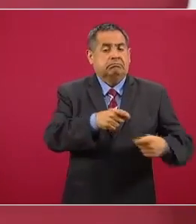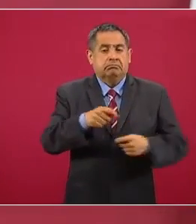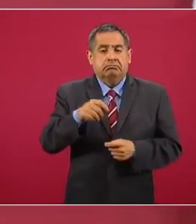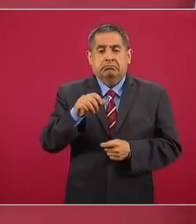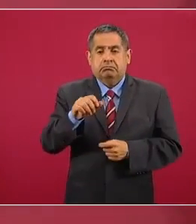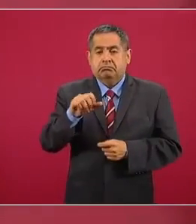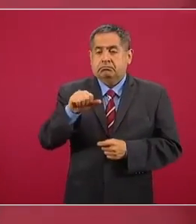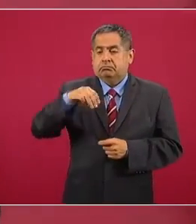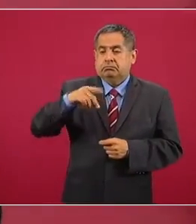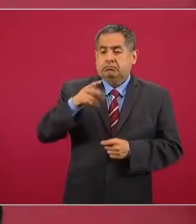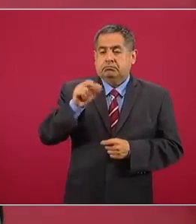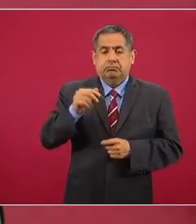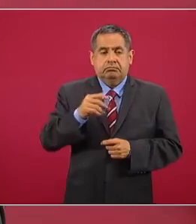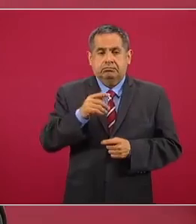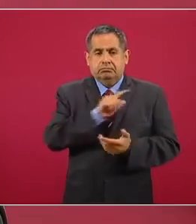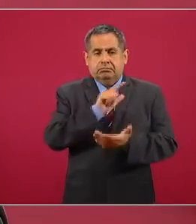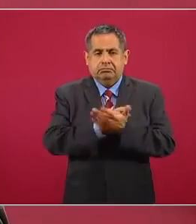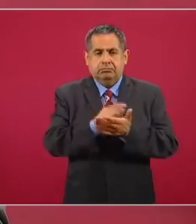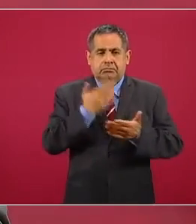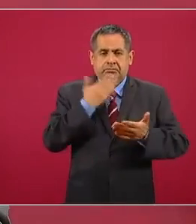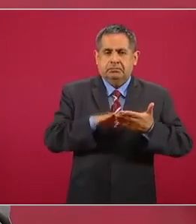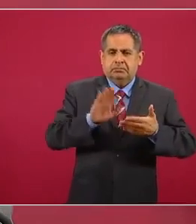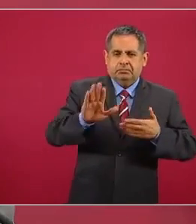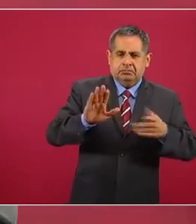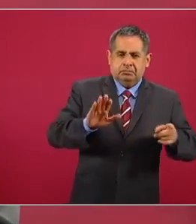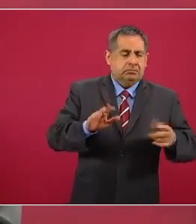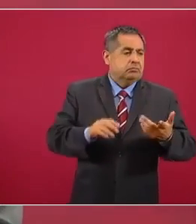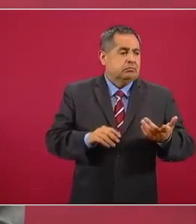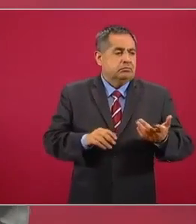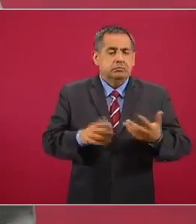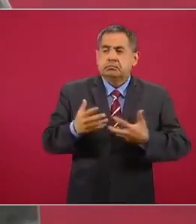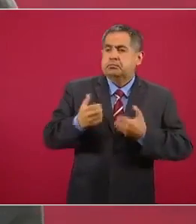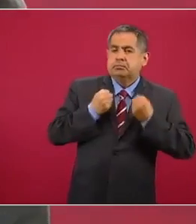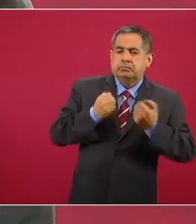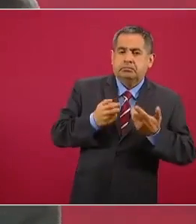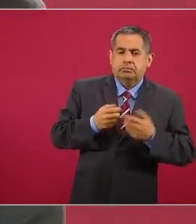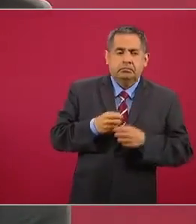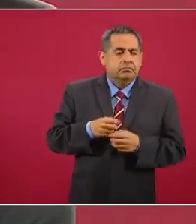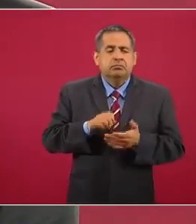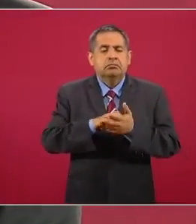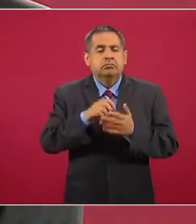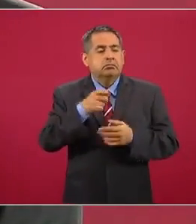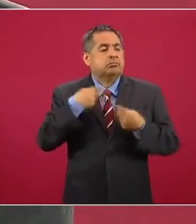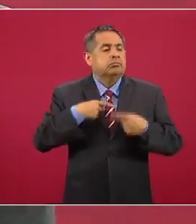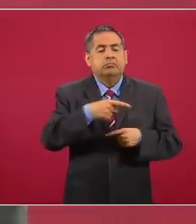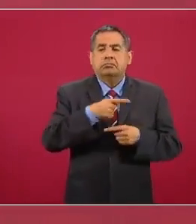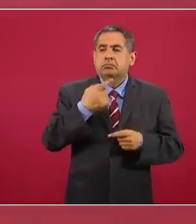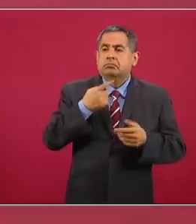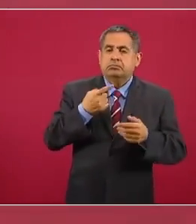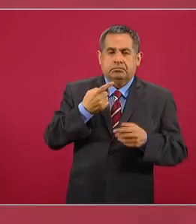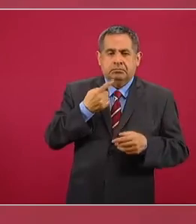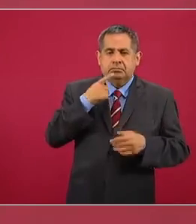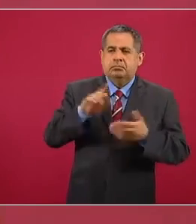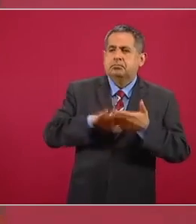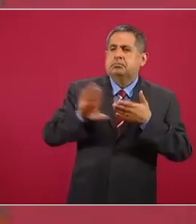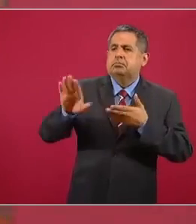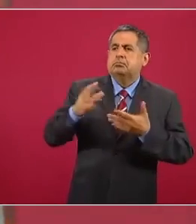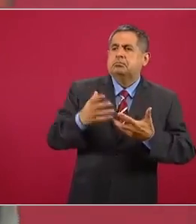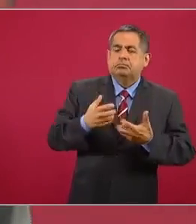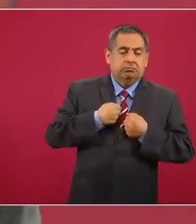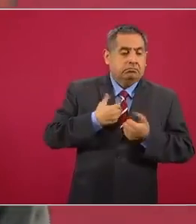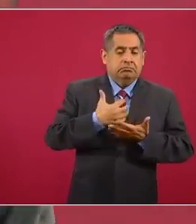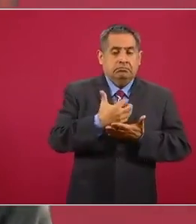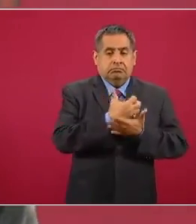amparos, porque ahora el que acudió al amparo, le dieron el amparo, ¿sí?, gana